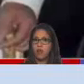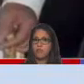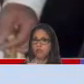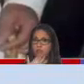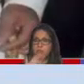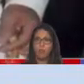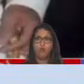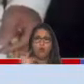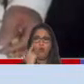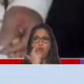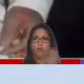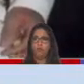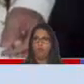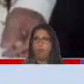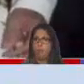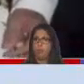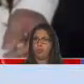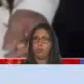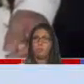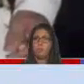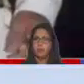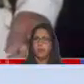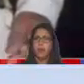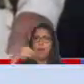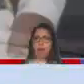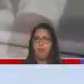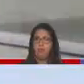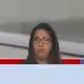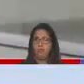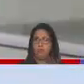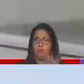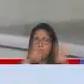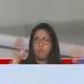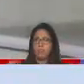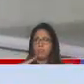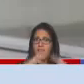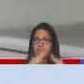todos sospechosos los que estaban en el ámbito familiar.